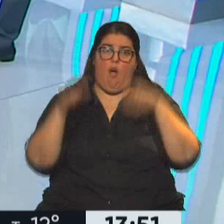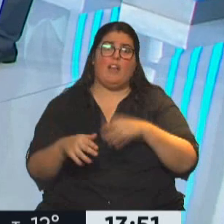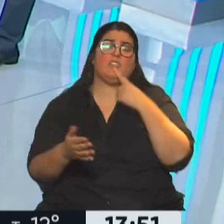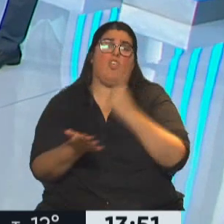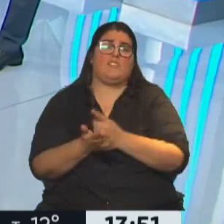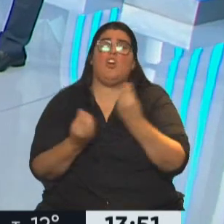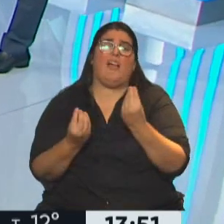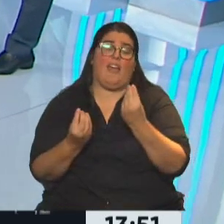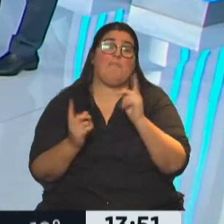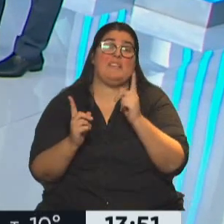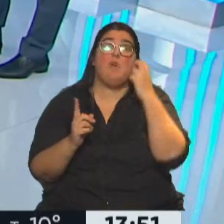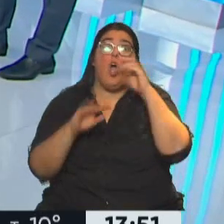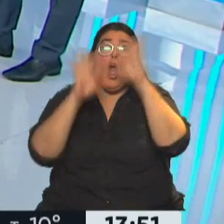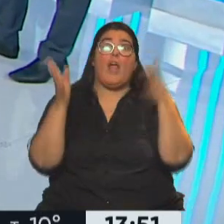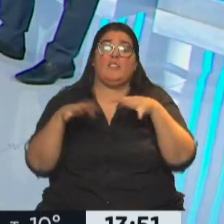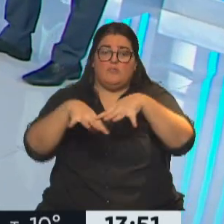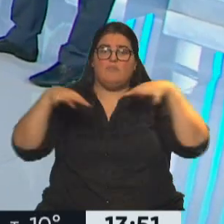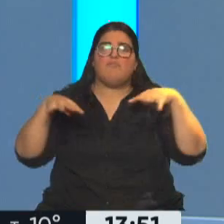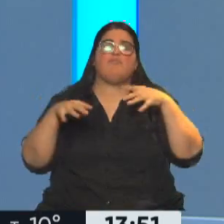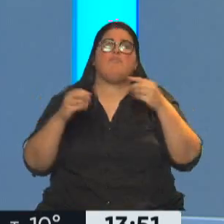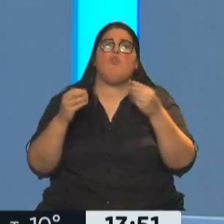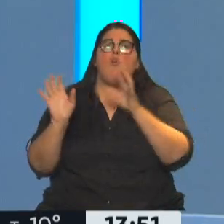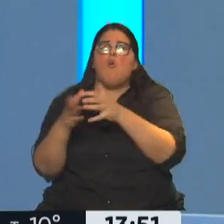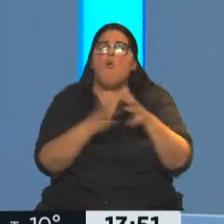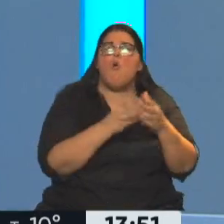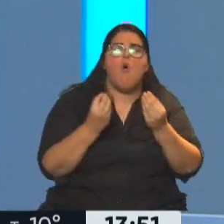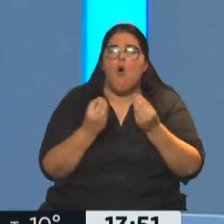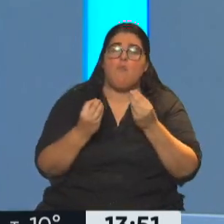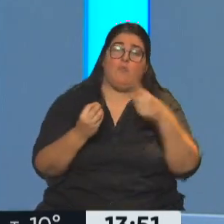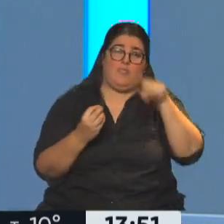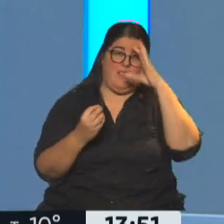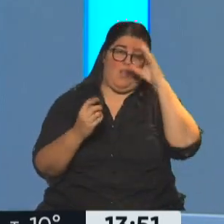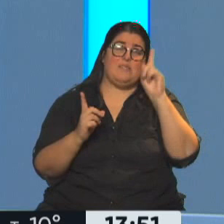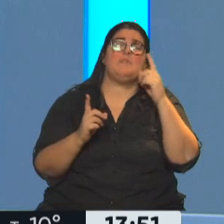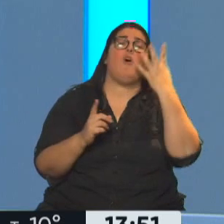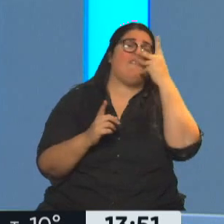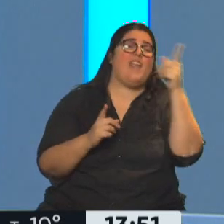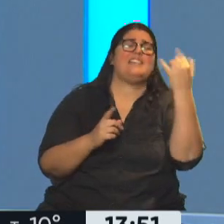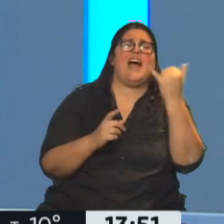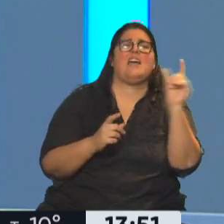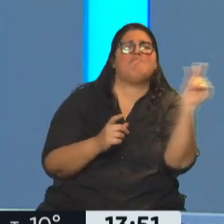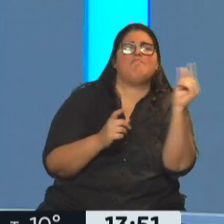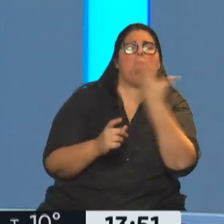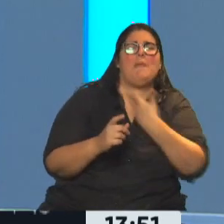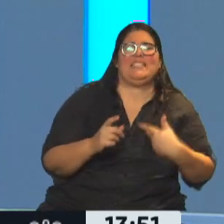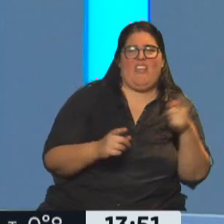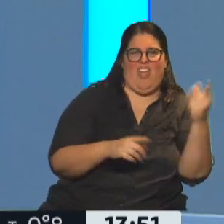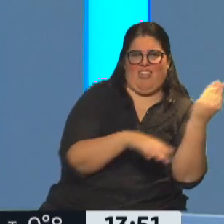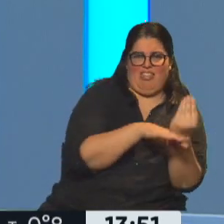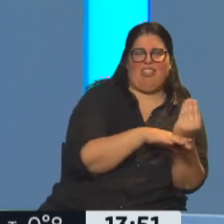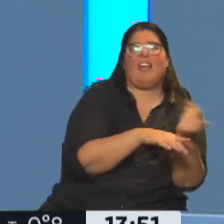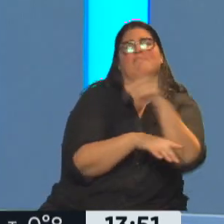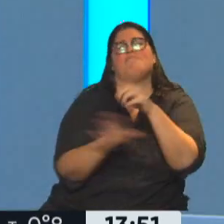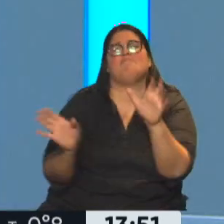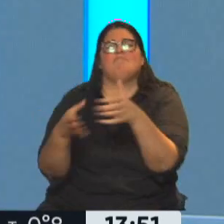va a definir la conformación del Parlamento. Recordemos, Francia, un régimen semipresidencialista, es decir, que el primer ministro, que es el que lleva adelante la